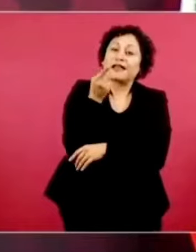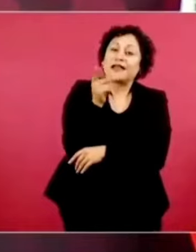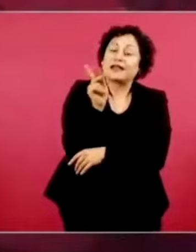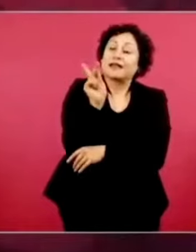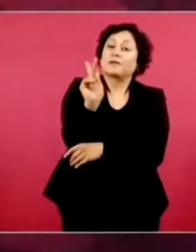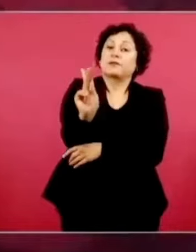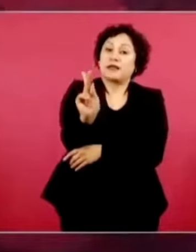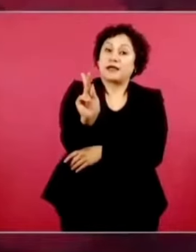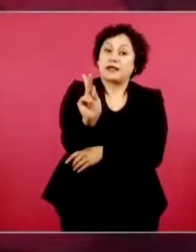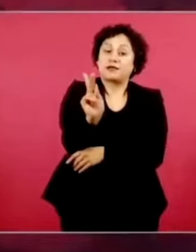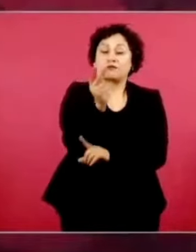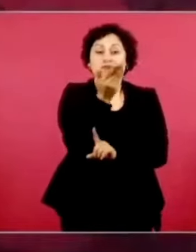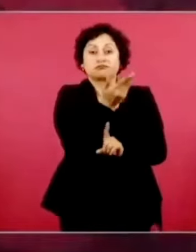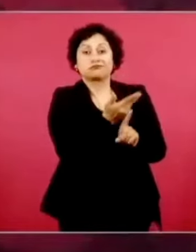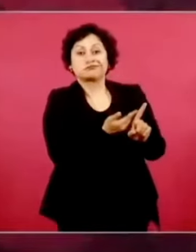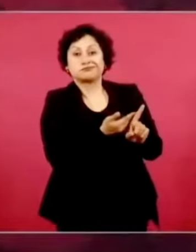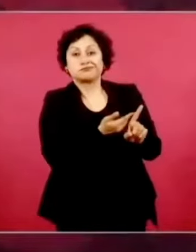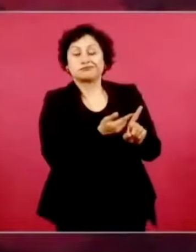el ejemplo de Hidalgo,